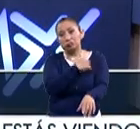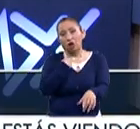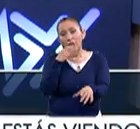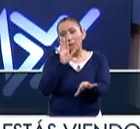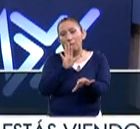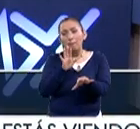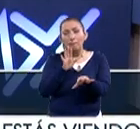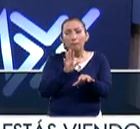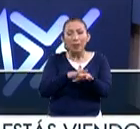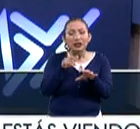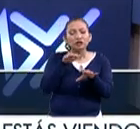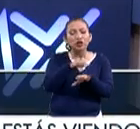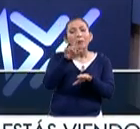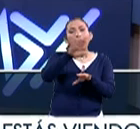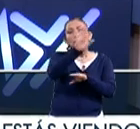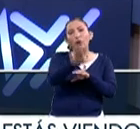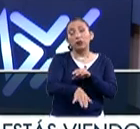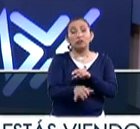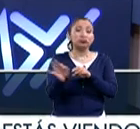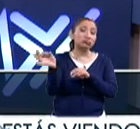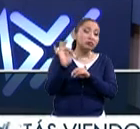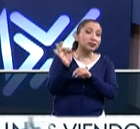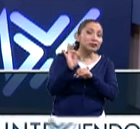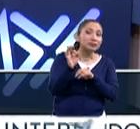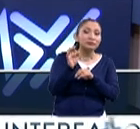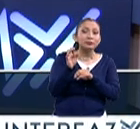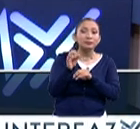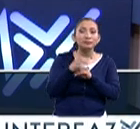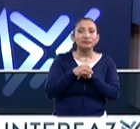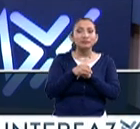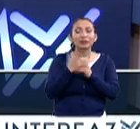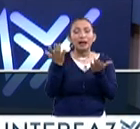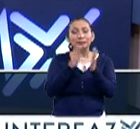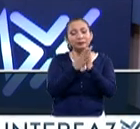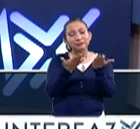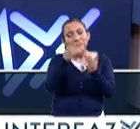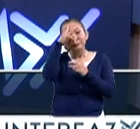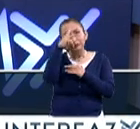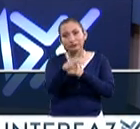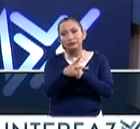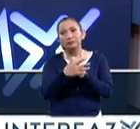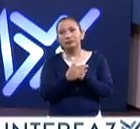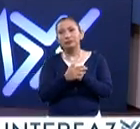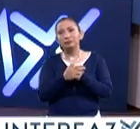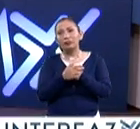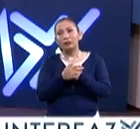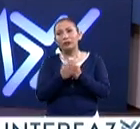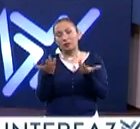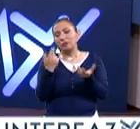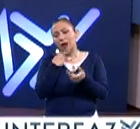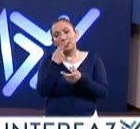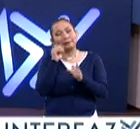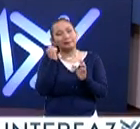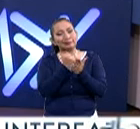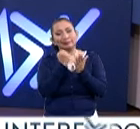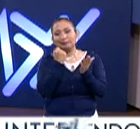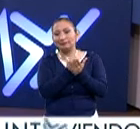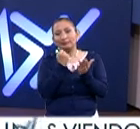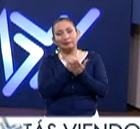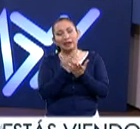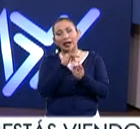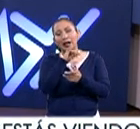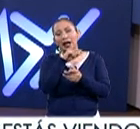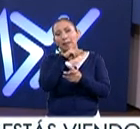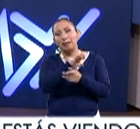creo que un poquito sobre la muerte, a lo mejor en lo que es la literatura mexicana. Digo, es inevitable hablarlo.